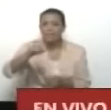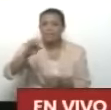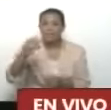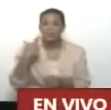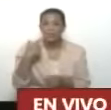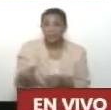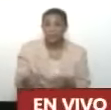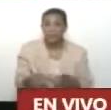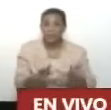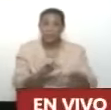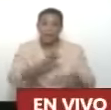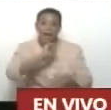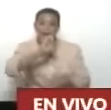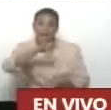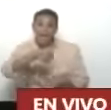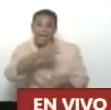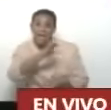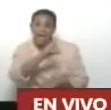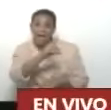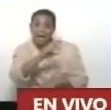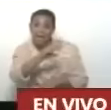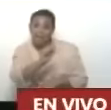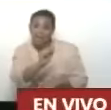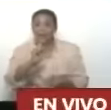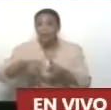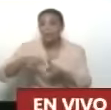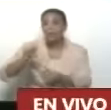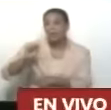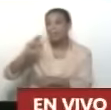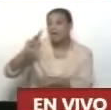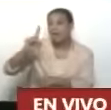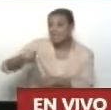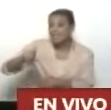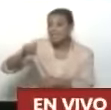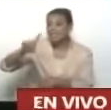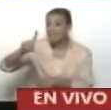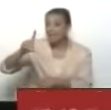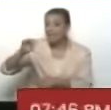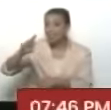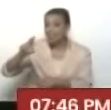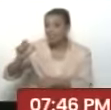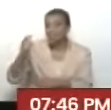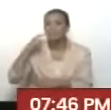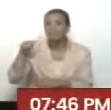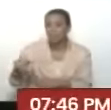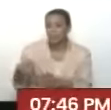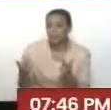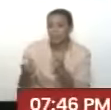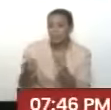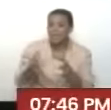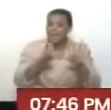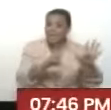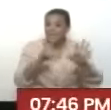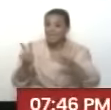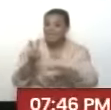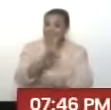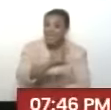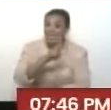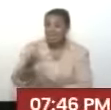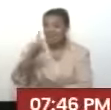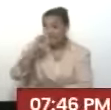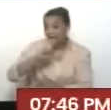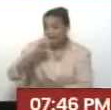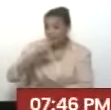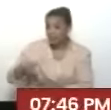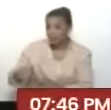Una se llama María Alejandra. Y la otra es María Alejandra. María Alejandra ahorita tiene 33 años y ella